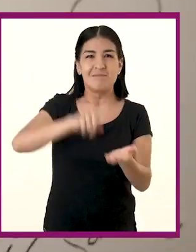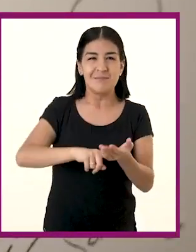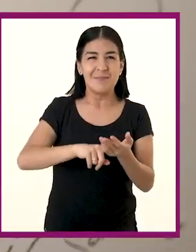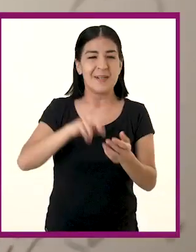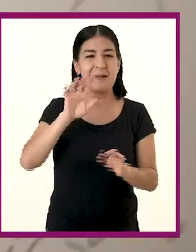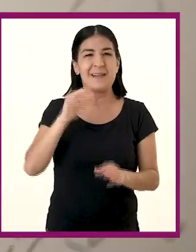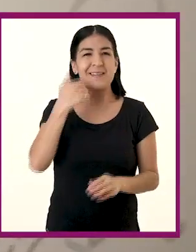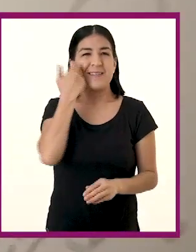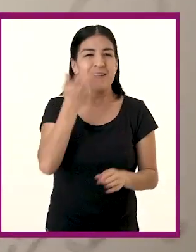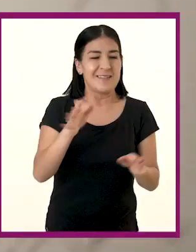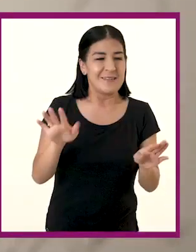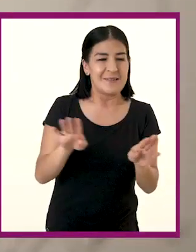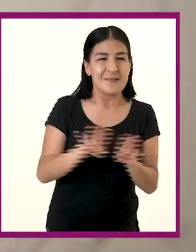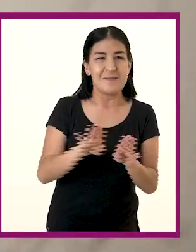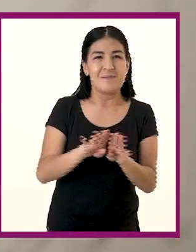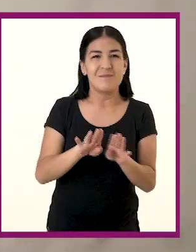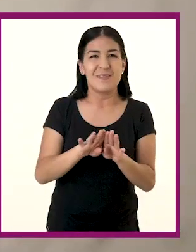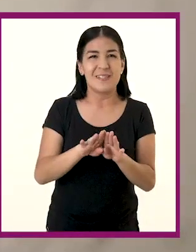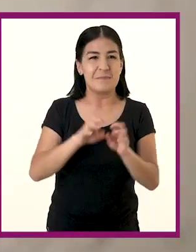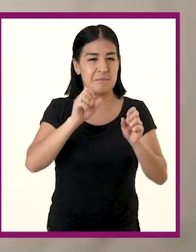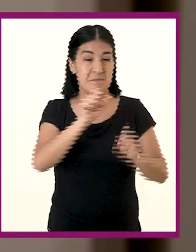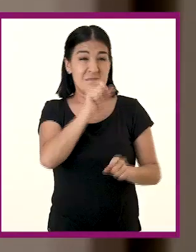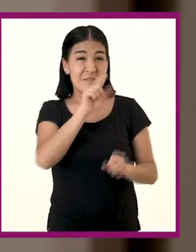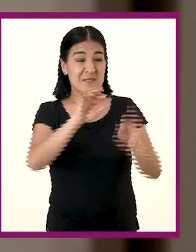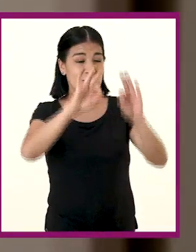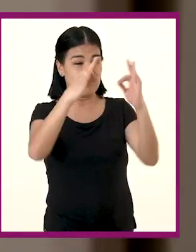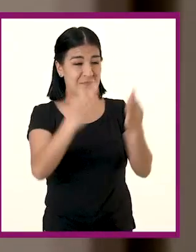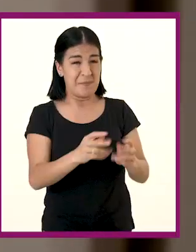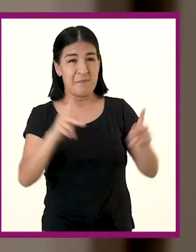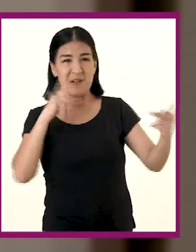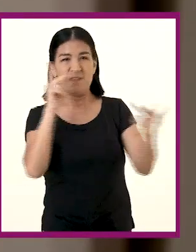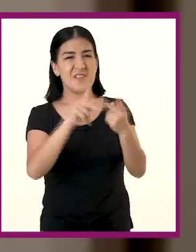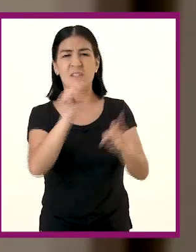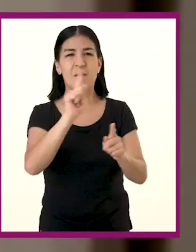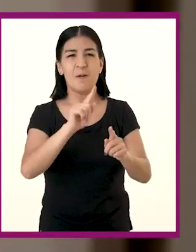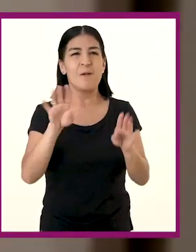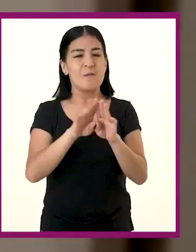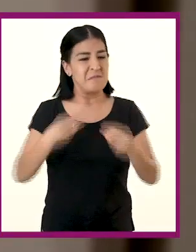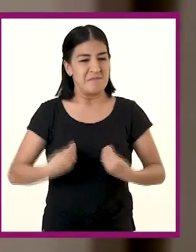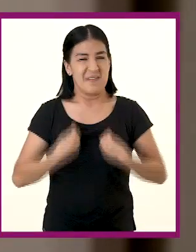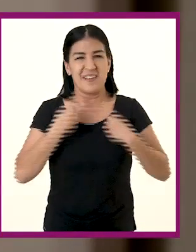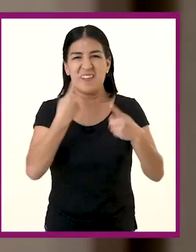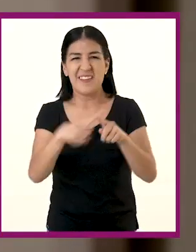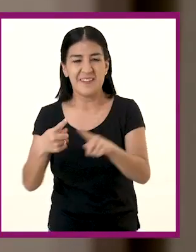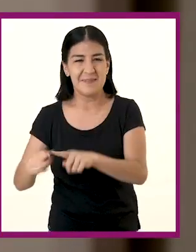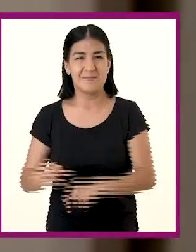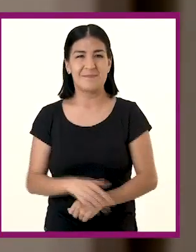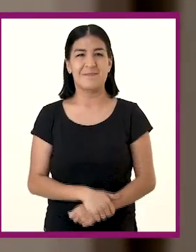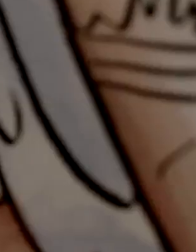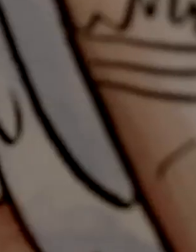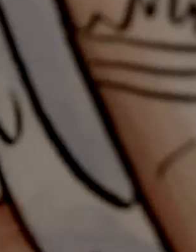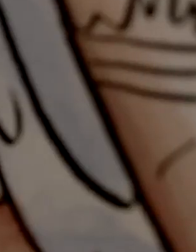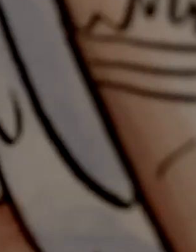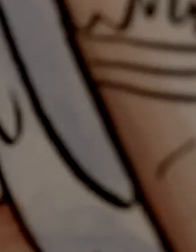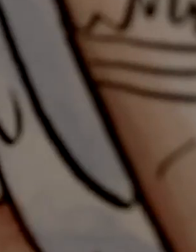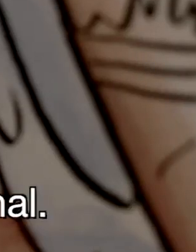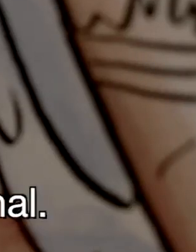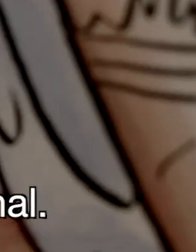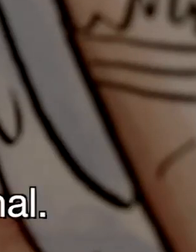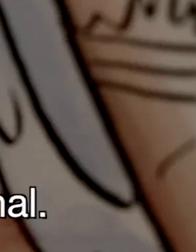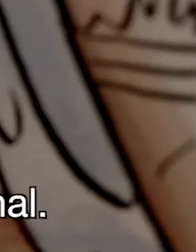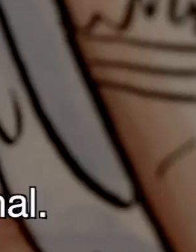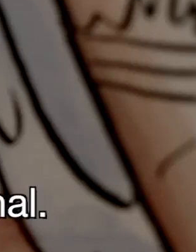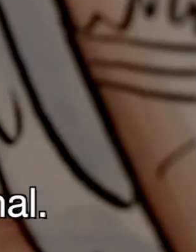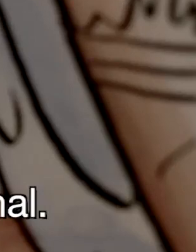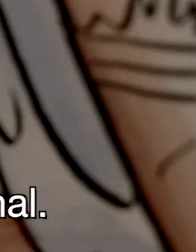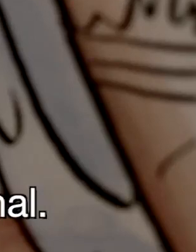personajes, encuentran formas de escapar a esa uniformidad que tiene la vida cotidiana.